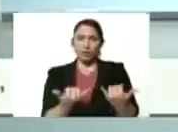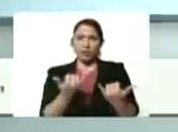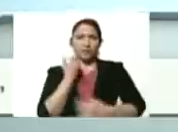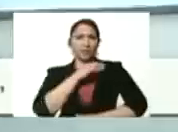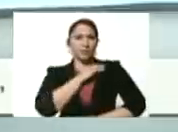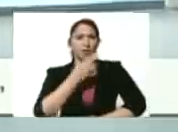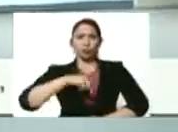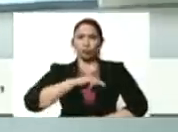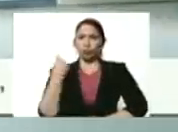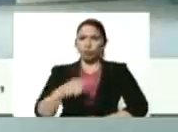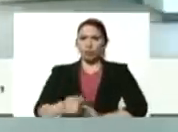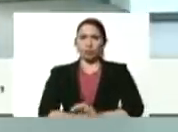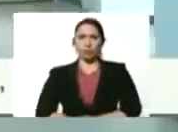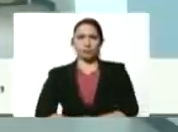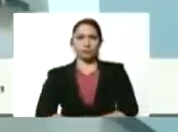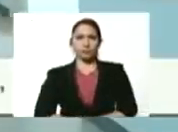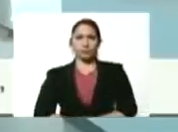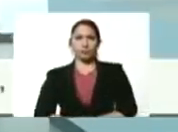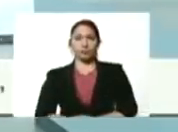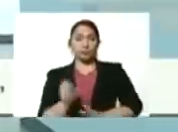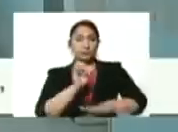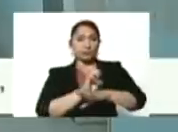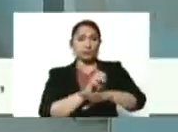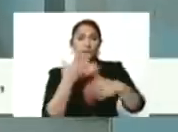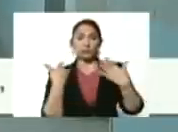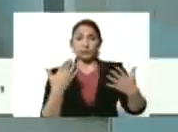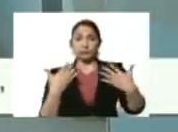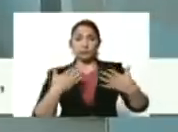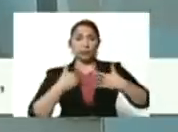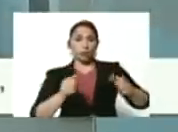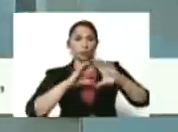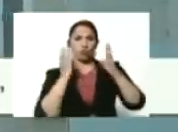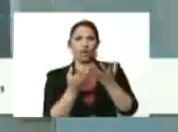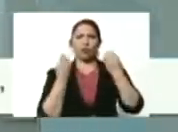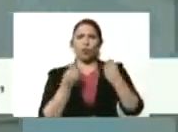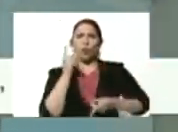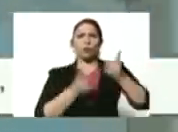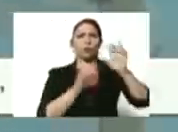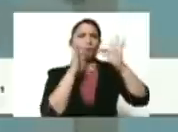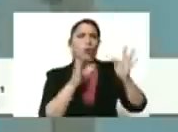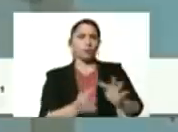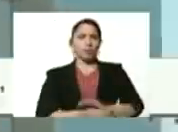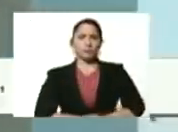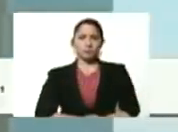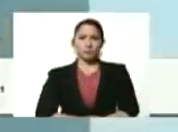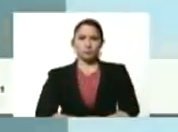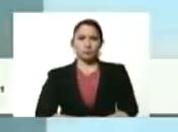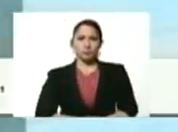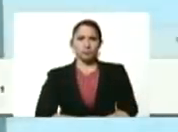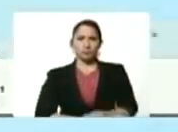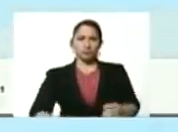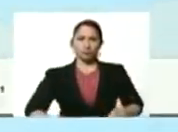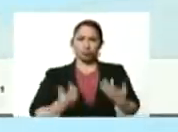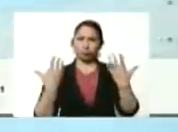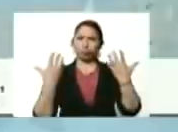que hemos tenido y en esta emergencia de salud mundial, cómo de alguna manera se ha expresado lo que